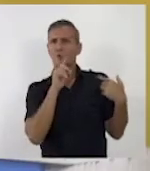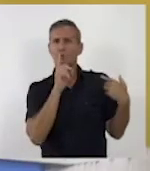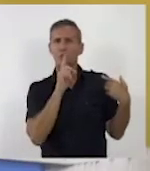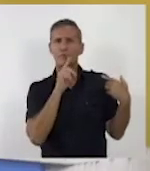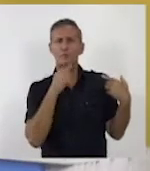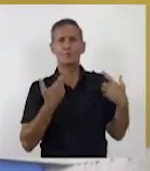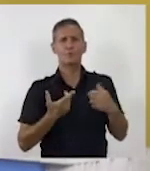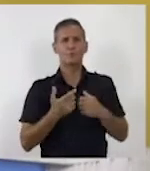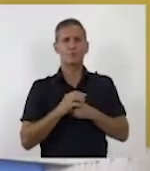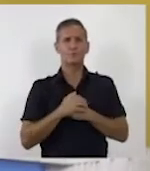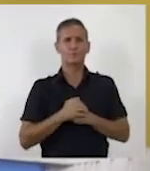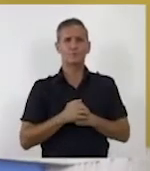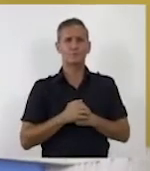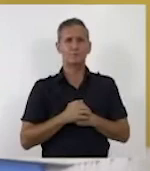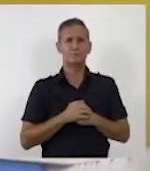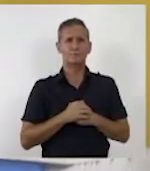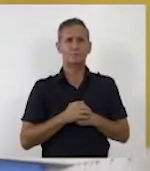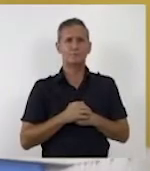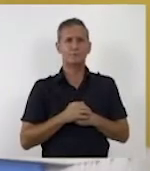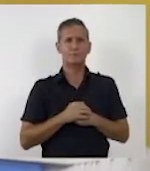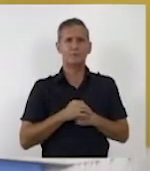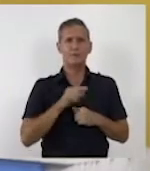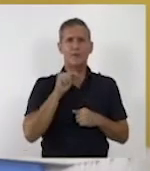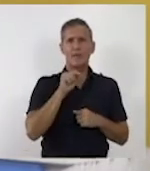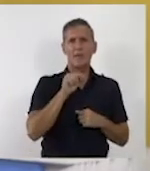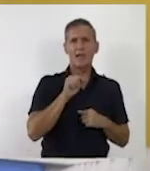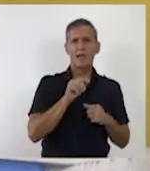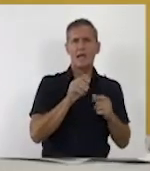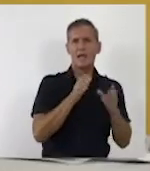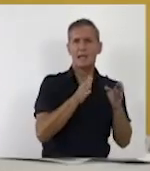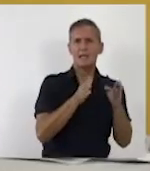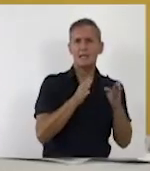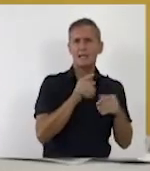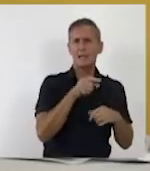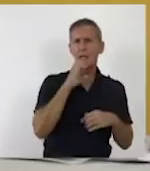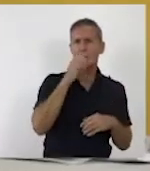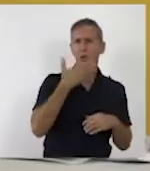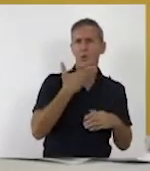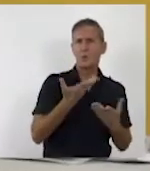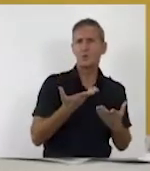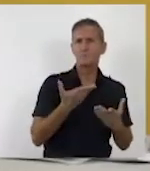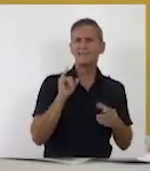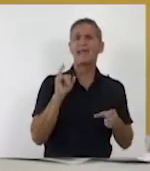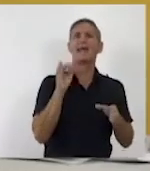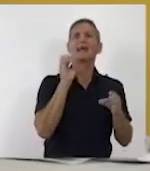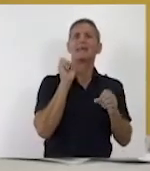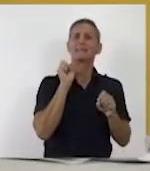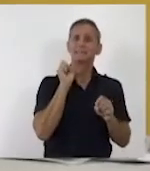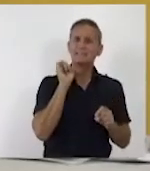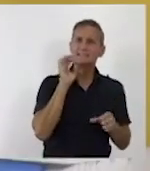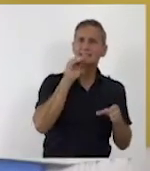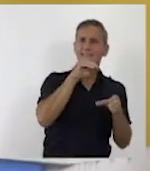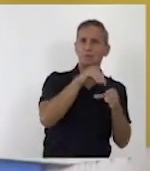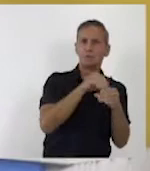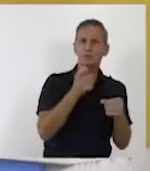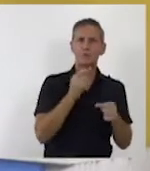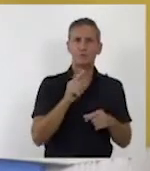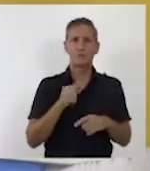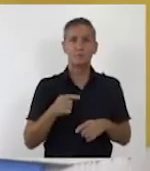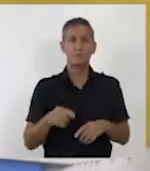rizos por la espalda donde aparece esta parte en el cuento por supuesto lo leímos en la introducción